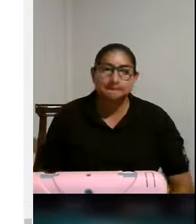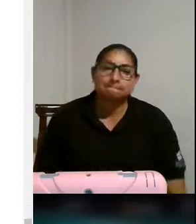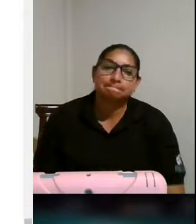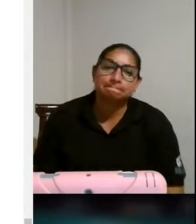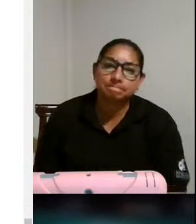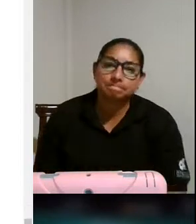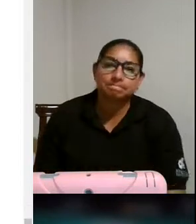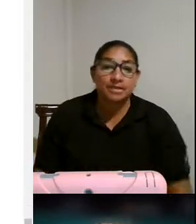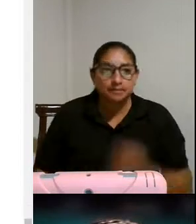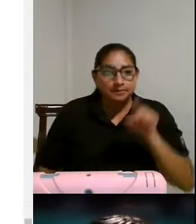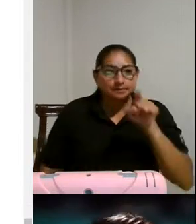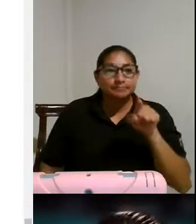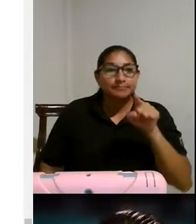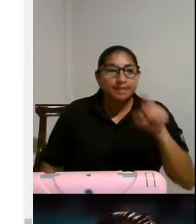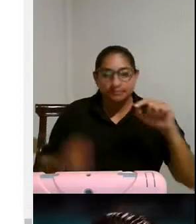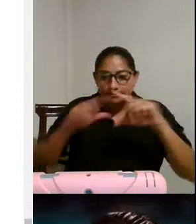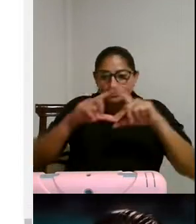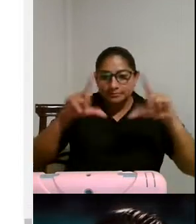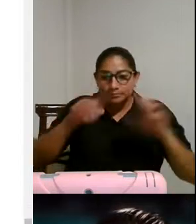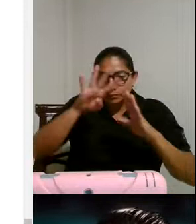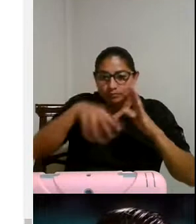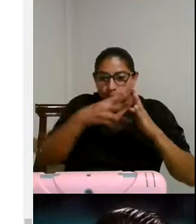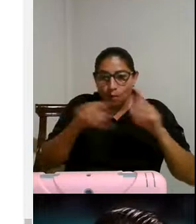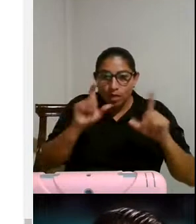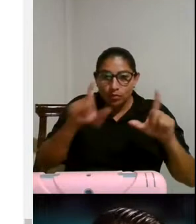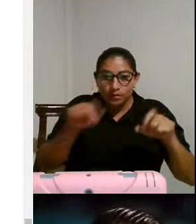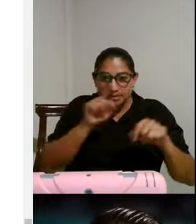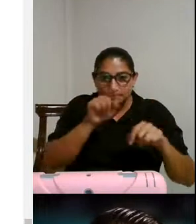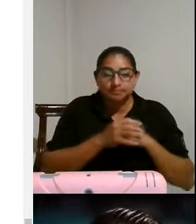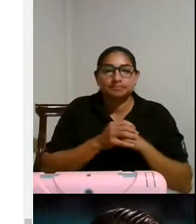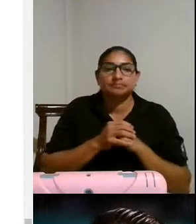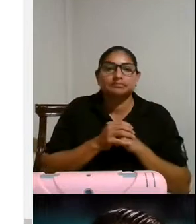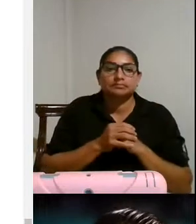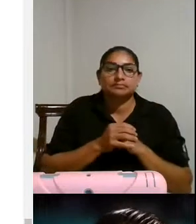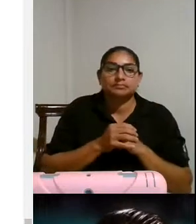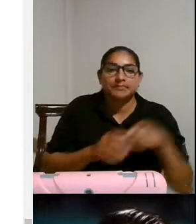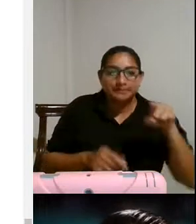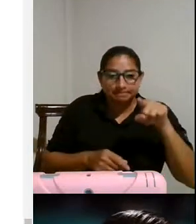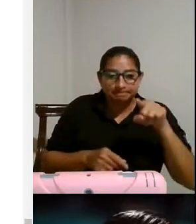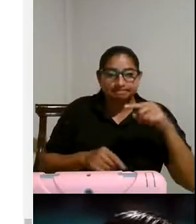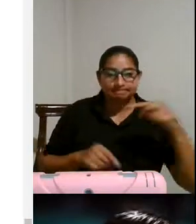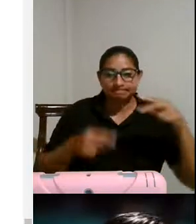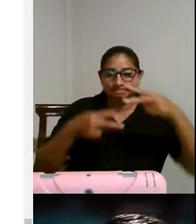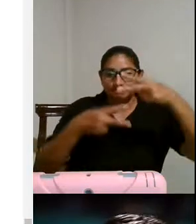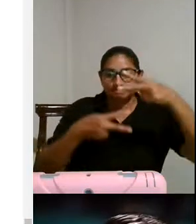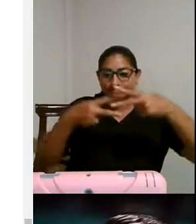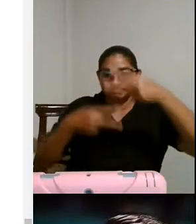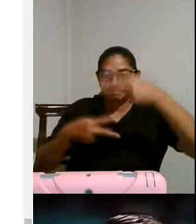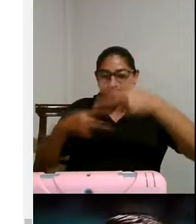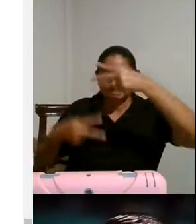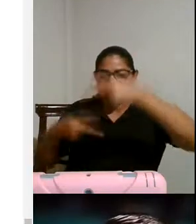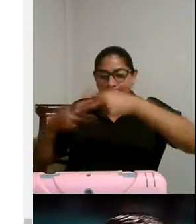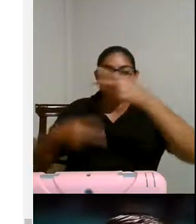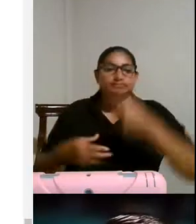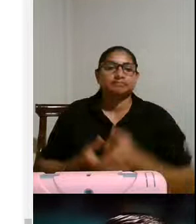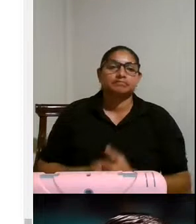Importante, la notación. Estas son las notaciones de derivadas. Todas nos indican que es una